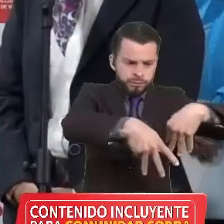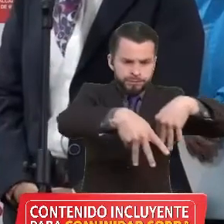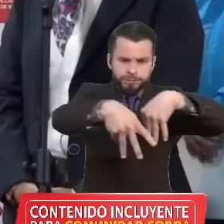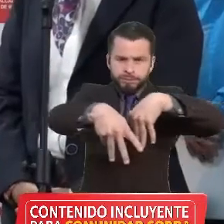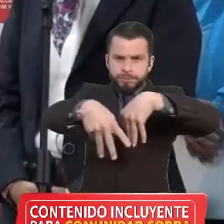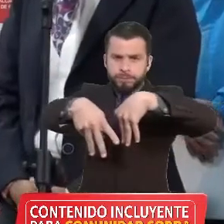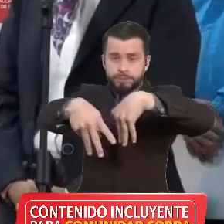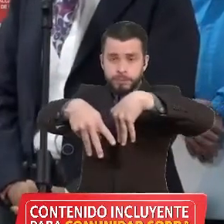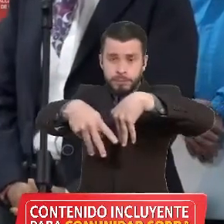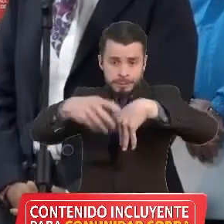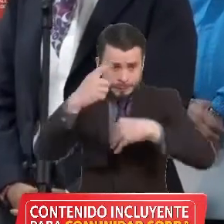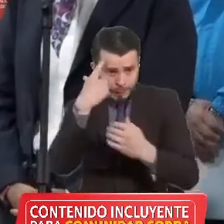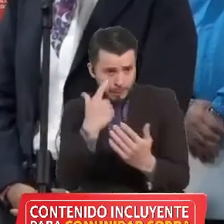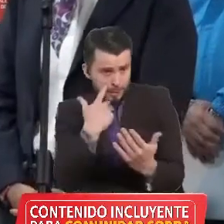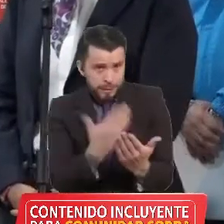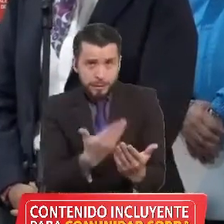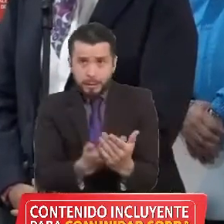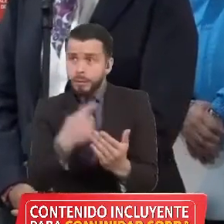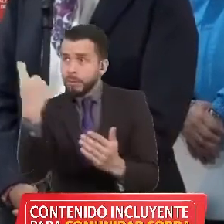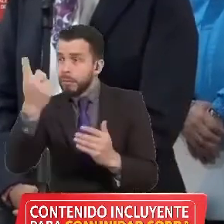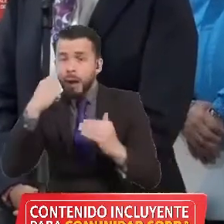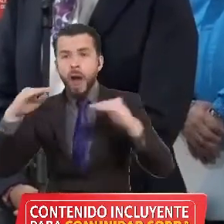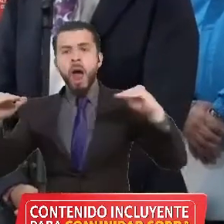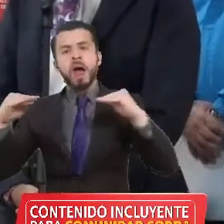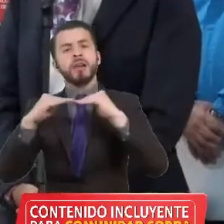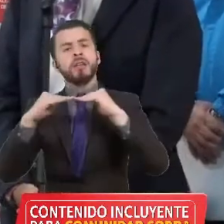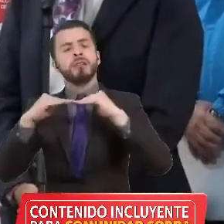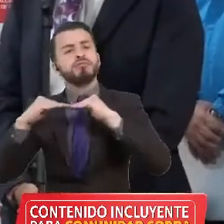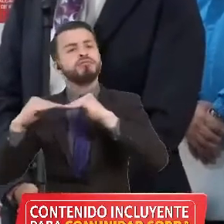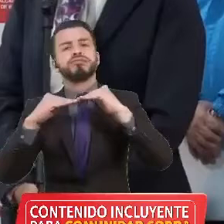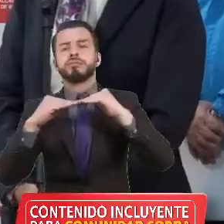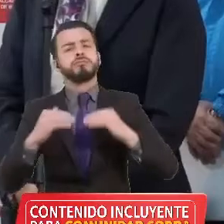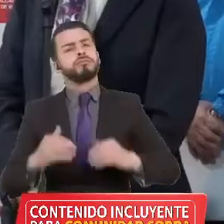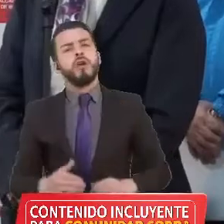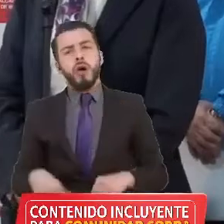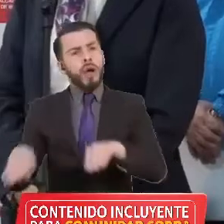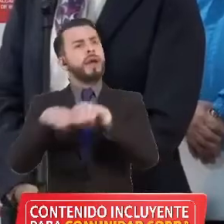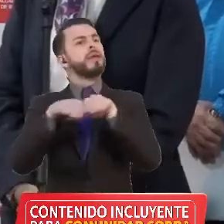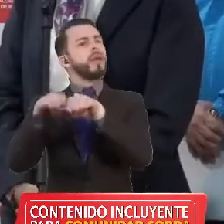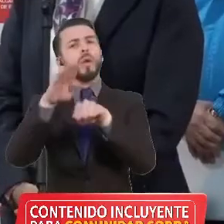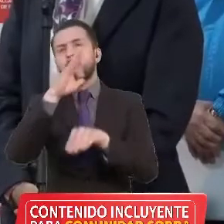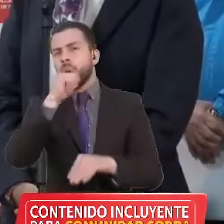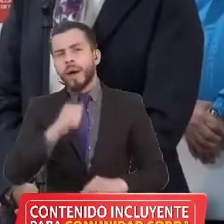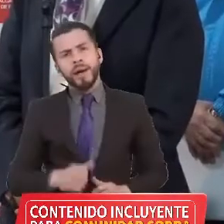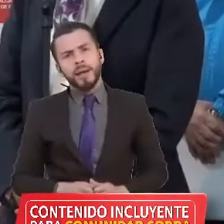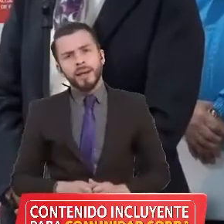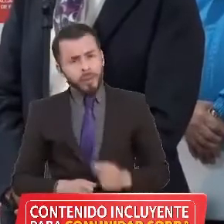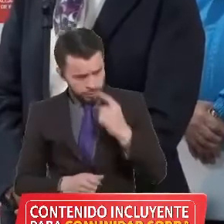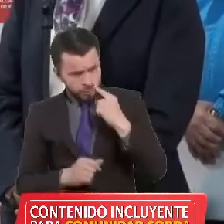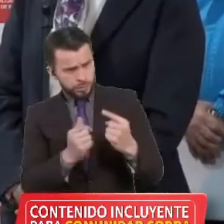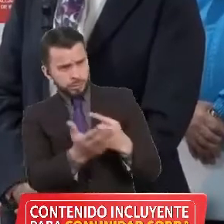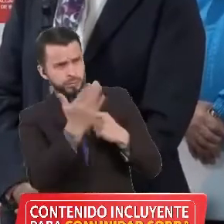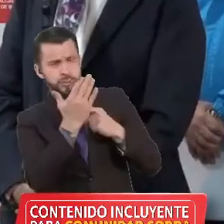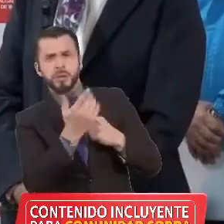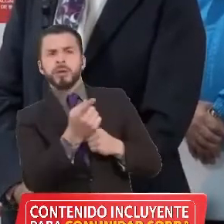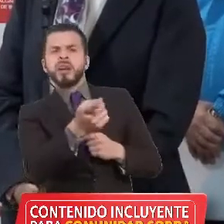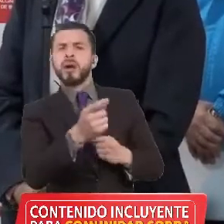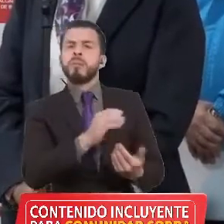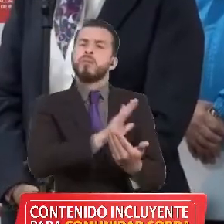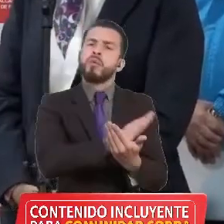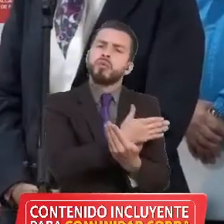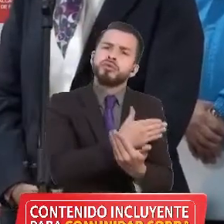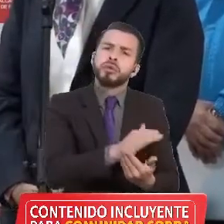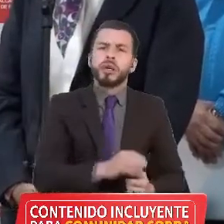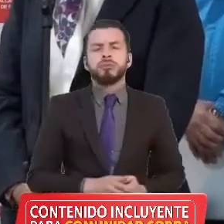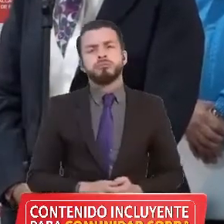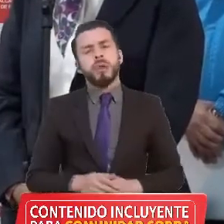también quiero celebrar esa movilización pacífica musical artística propositiva ciudadana que se ha visto en